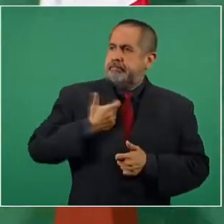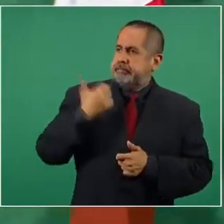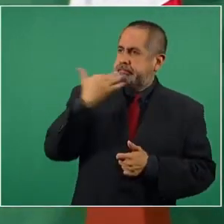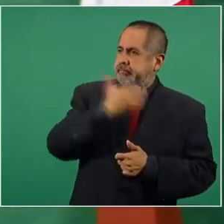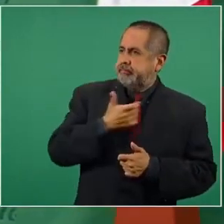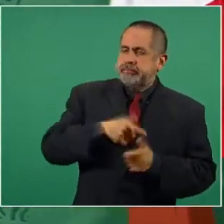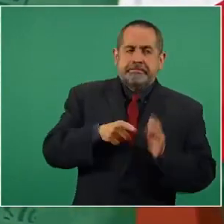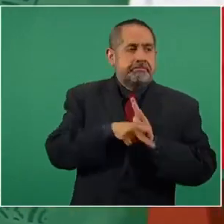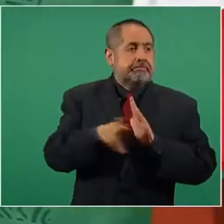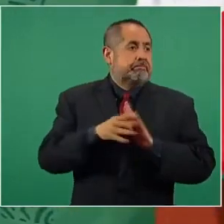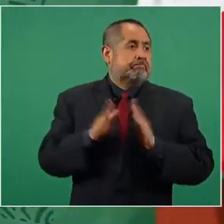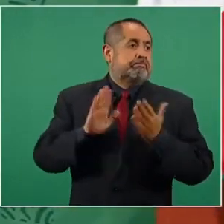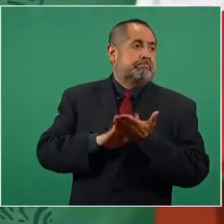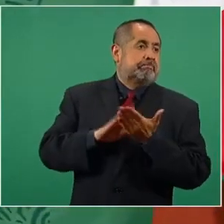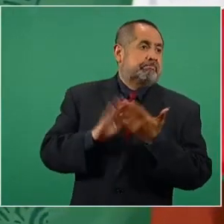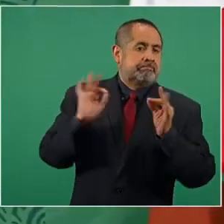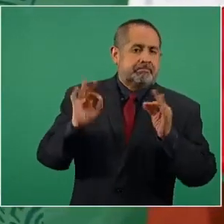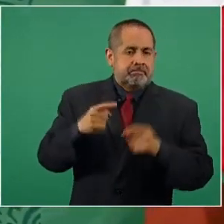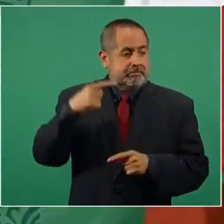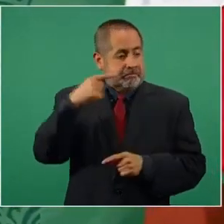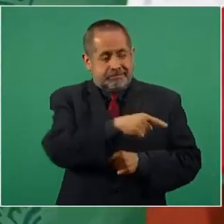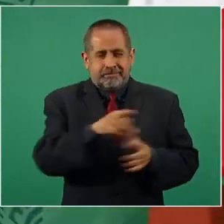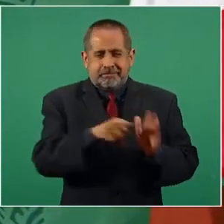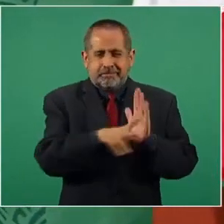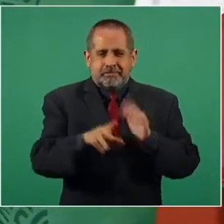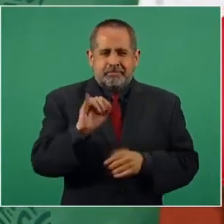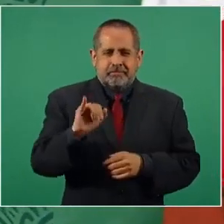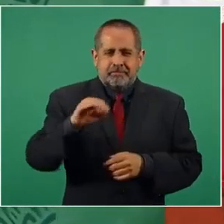sobre todo al Imparcial,